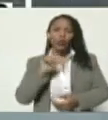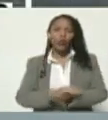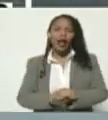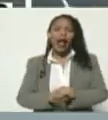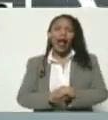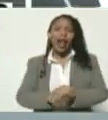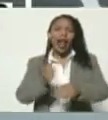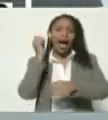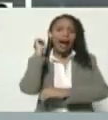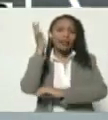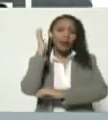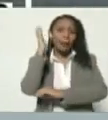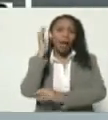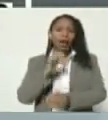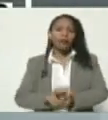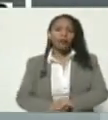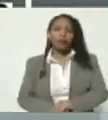asambleas.